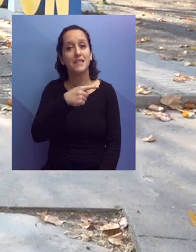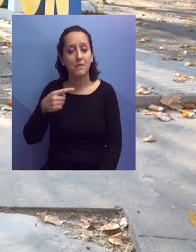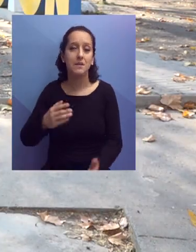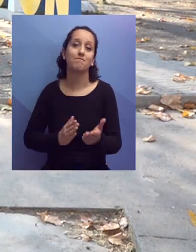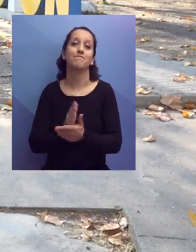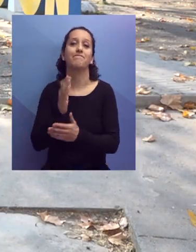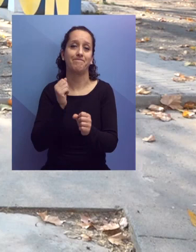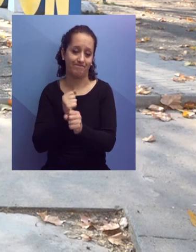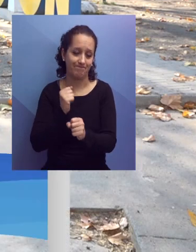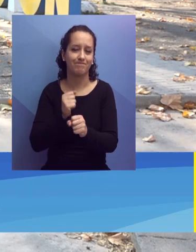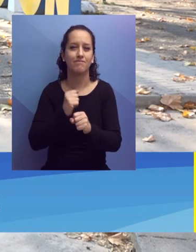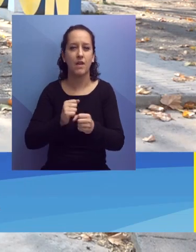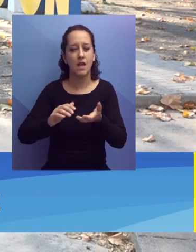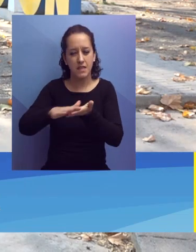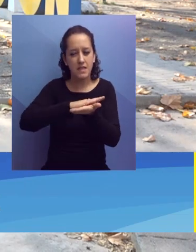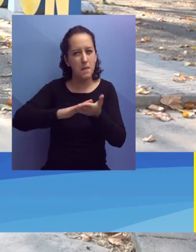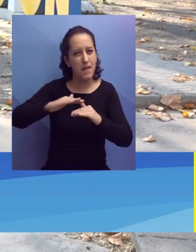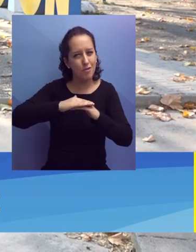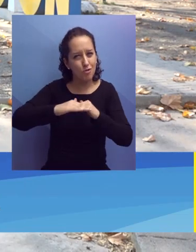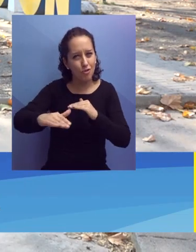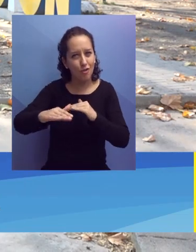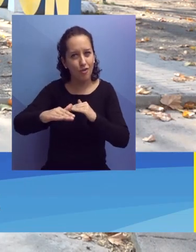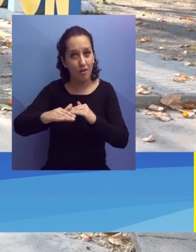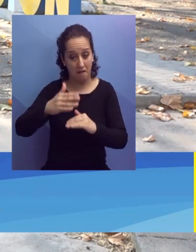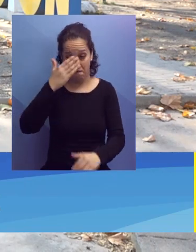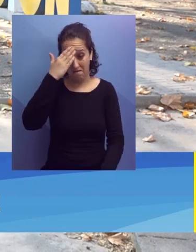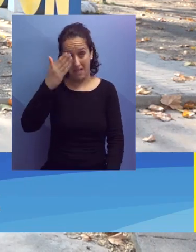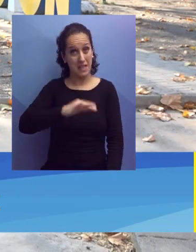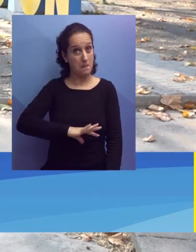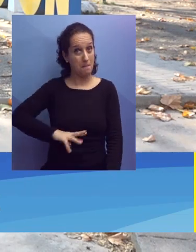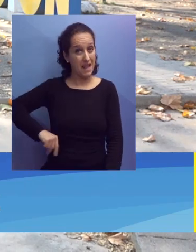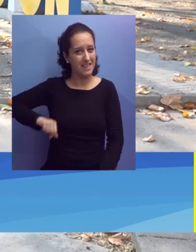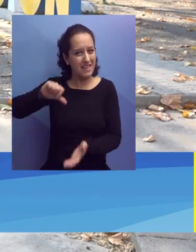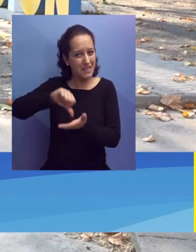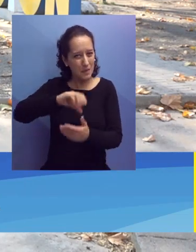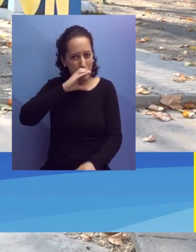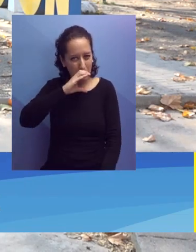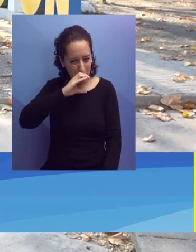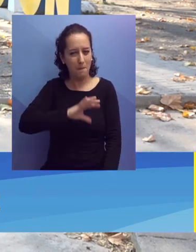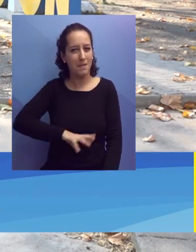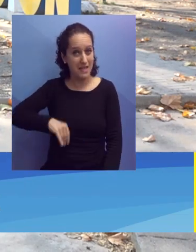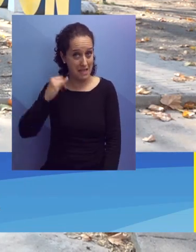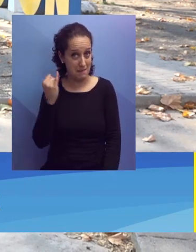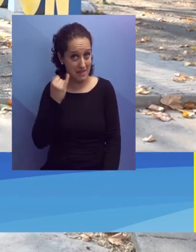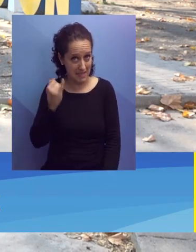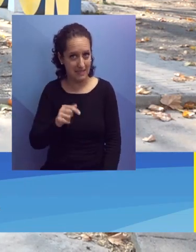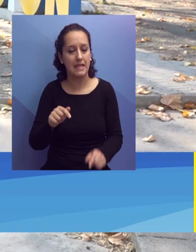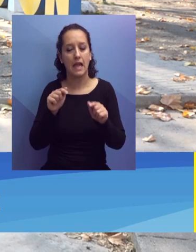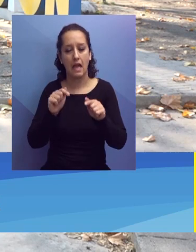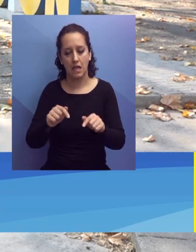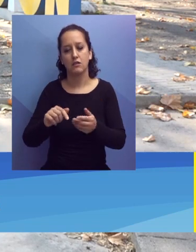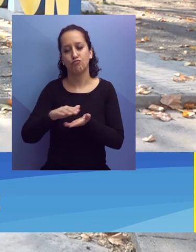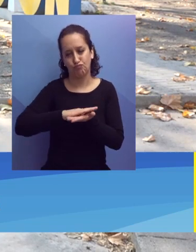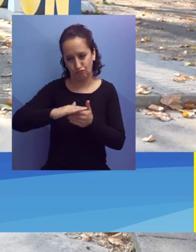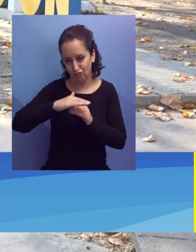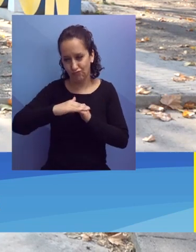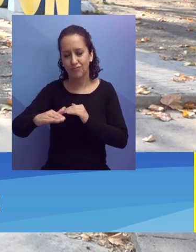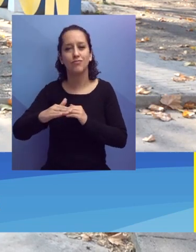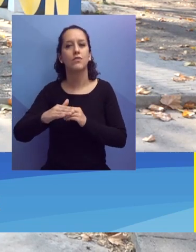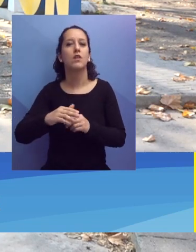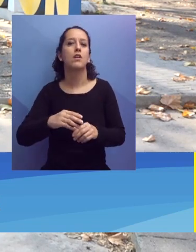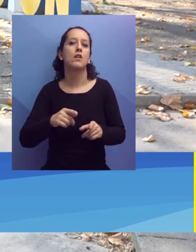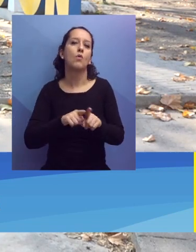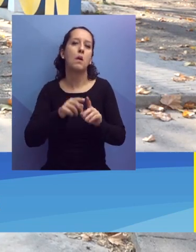Esta semana se iniciaron las obras de repavimentación en aceras frente a nuestra Plaza Independencia, proyecto municipal que cuenta